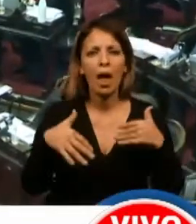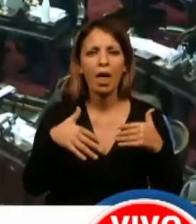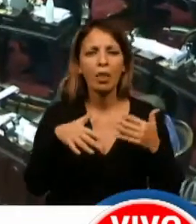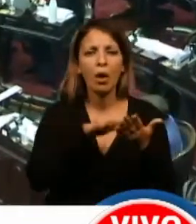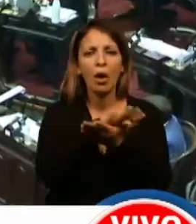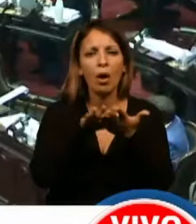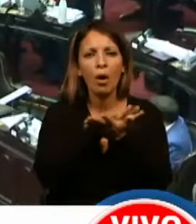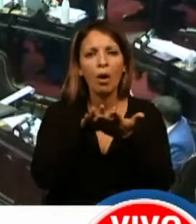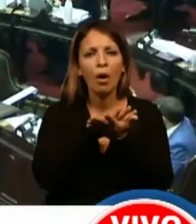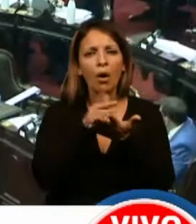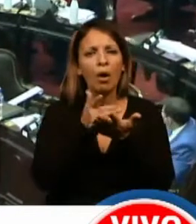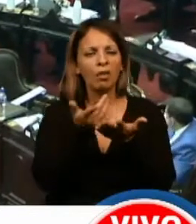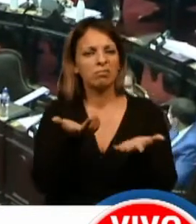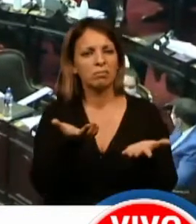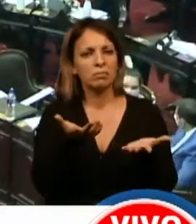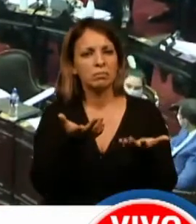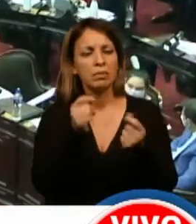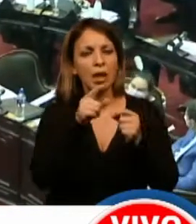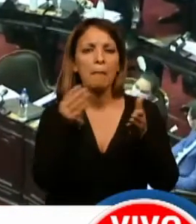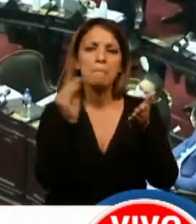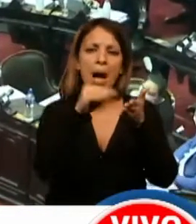apurada expansión de este beneficio